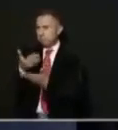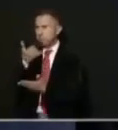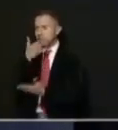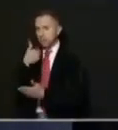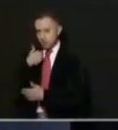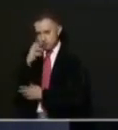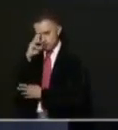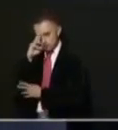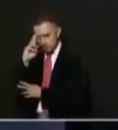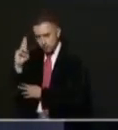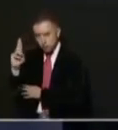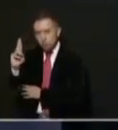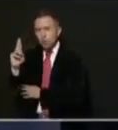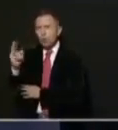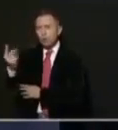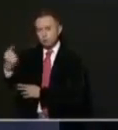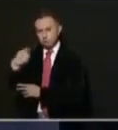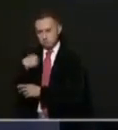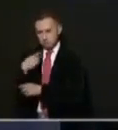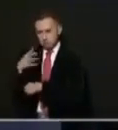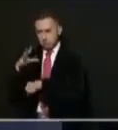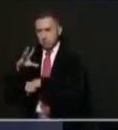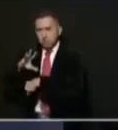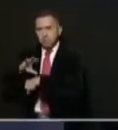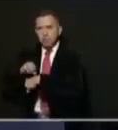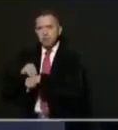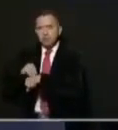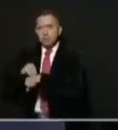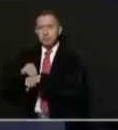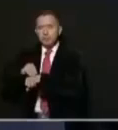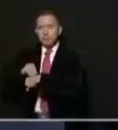nos permita hacerle